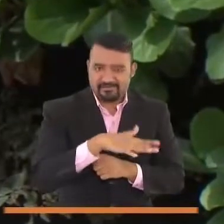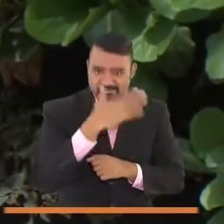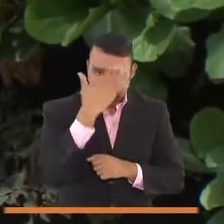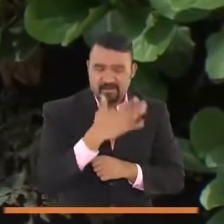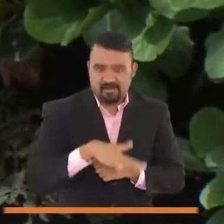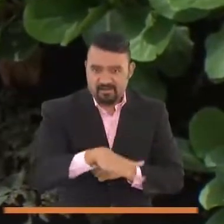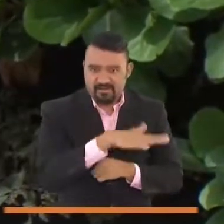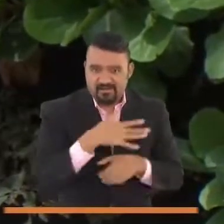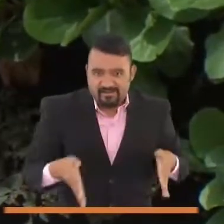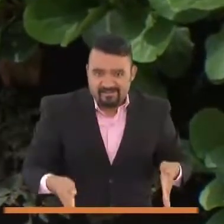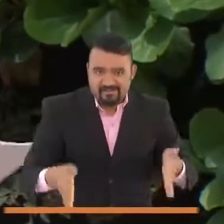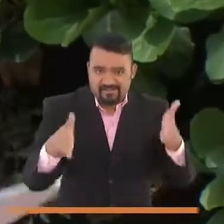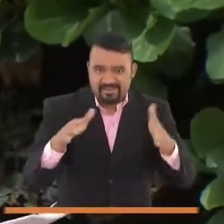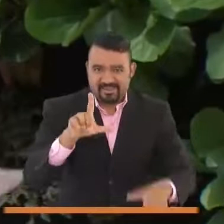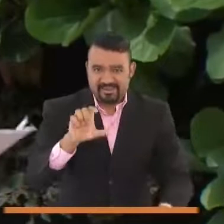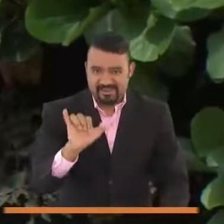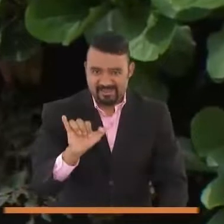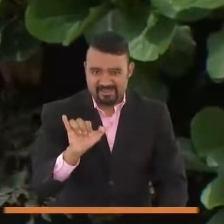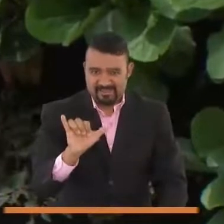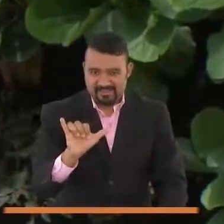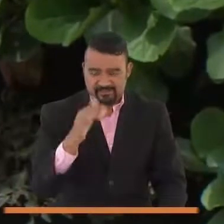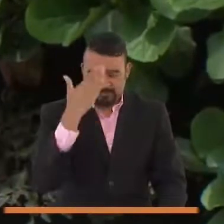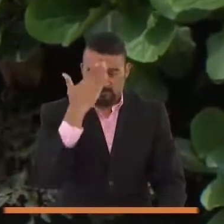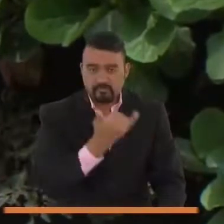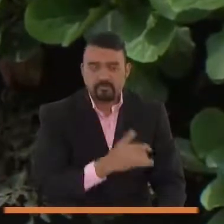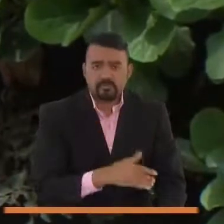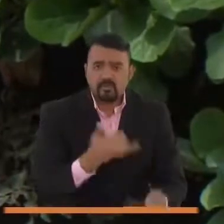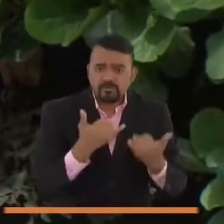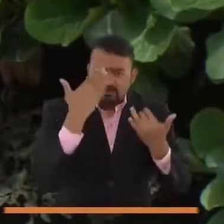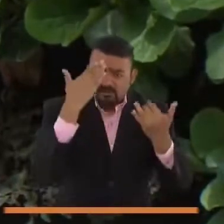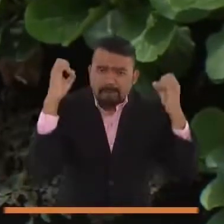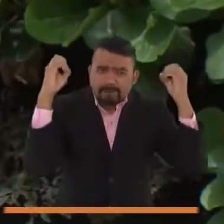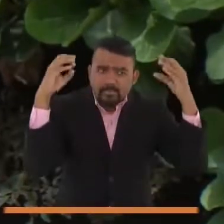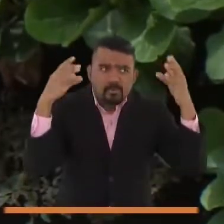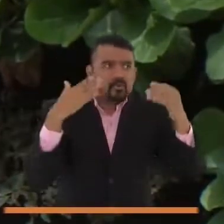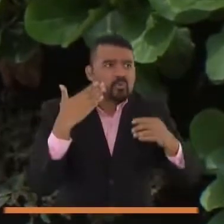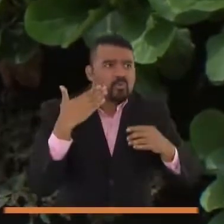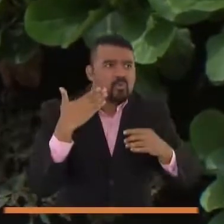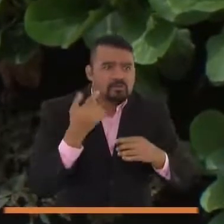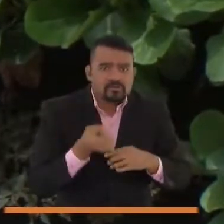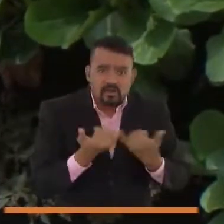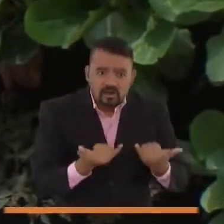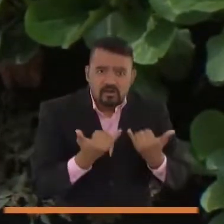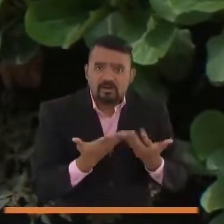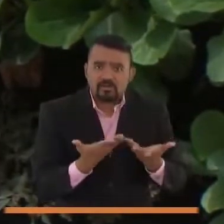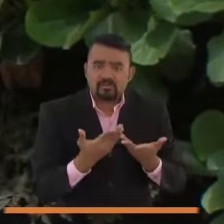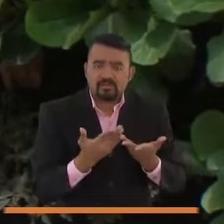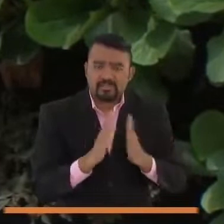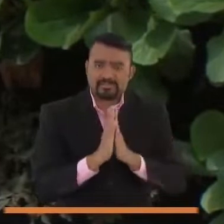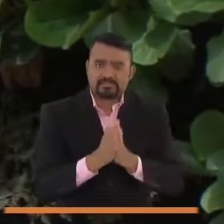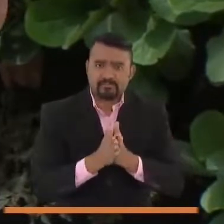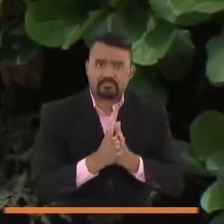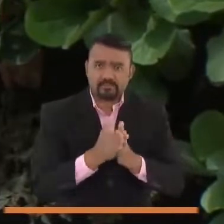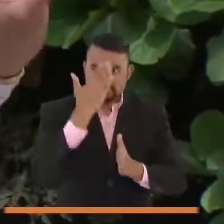Envigado es el pasaje de ley y van a estar iluminados todos ahorita en el mes de diciembre, que es precisamente la